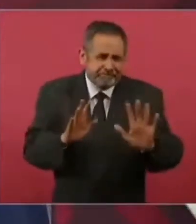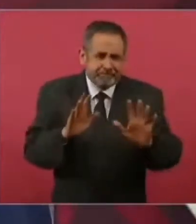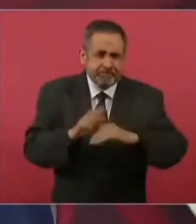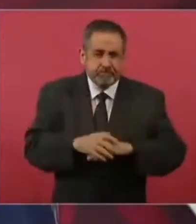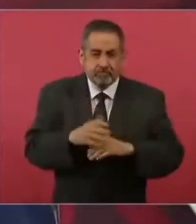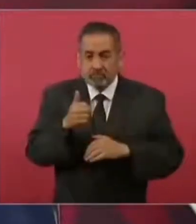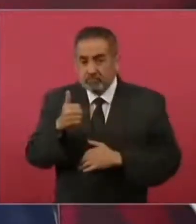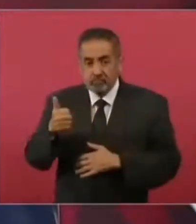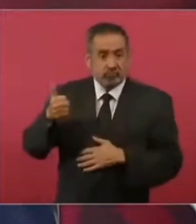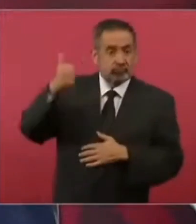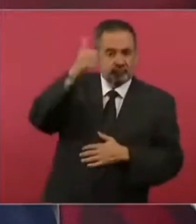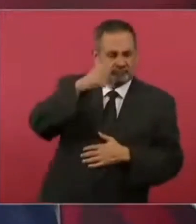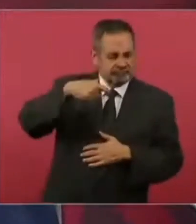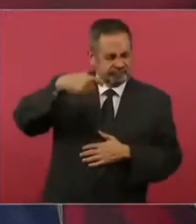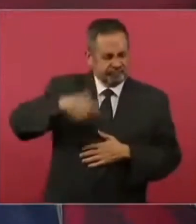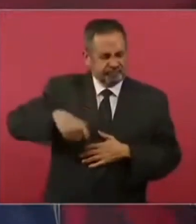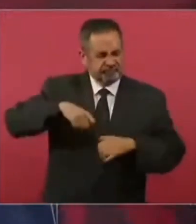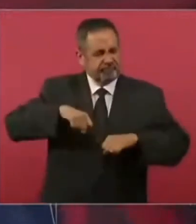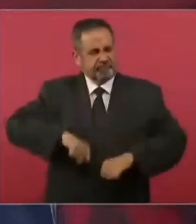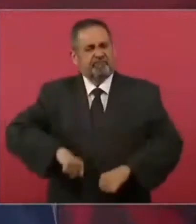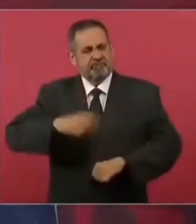Los machuchones.